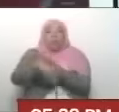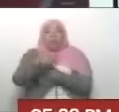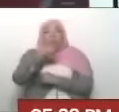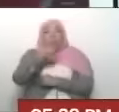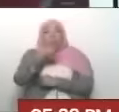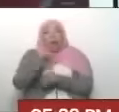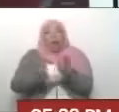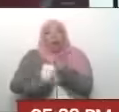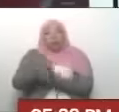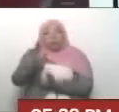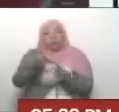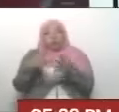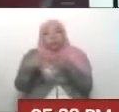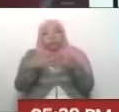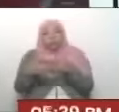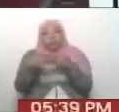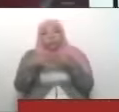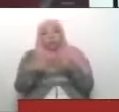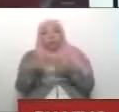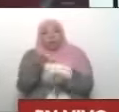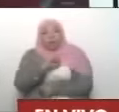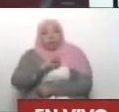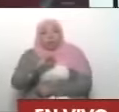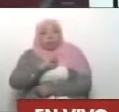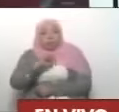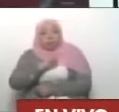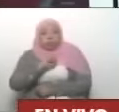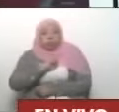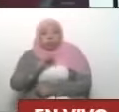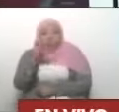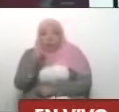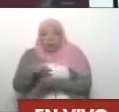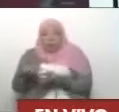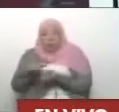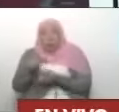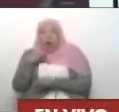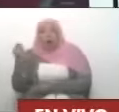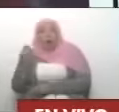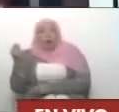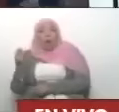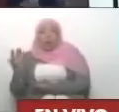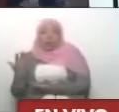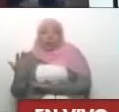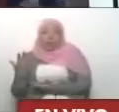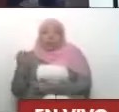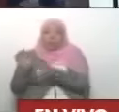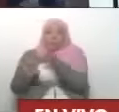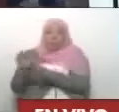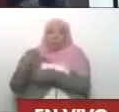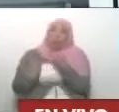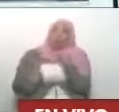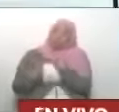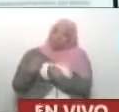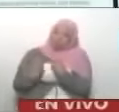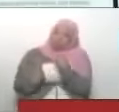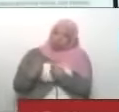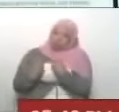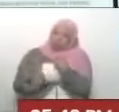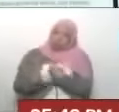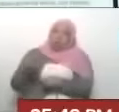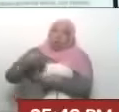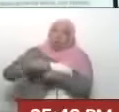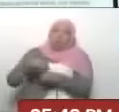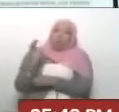que aumenta esos episodios de ansiedad e inseguridad en la juventud. Y esto está revelando una preocupación en el Senado de los